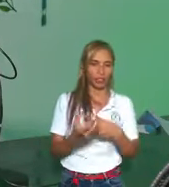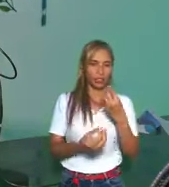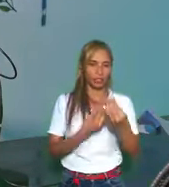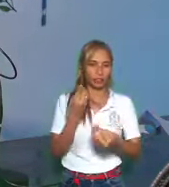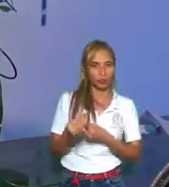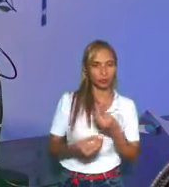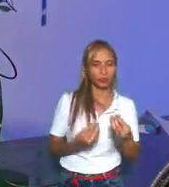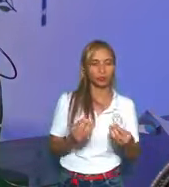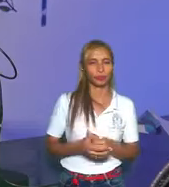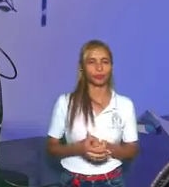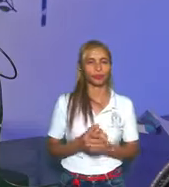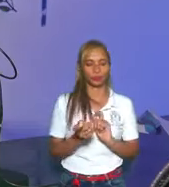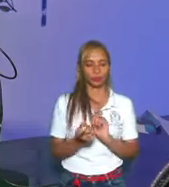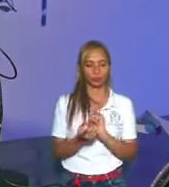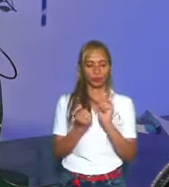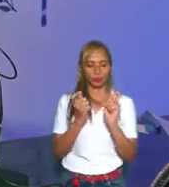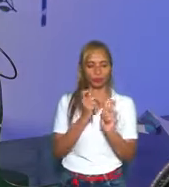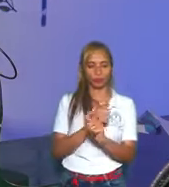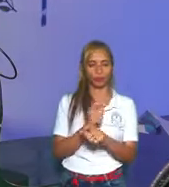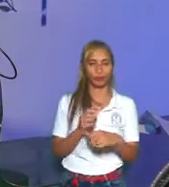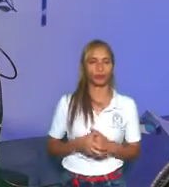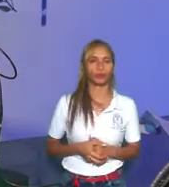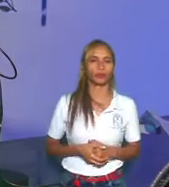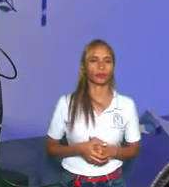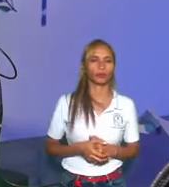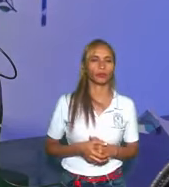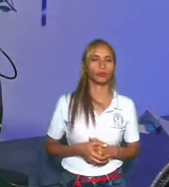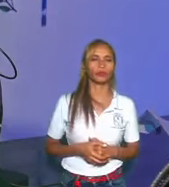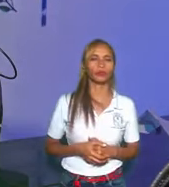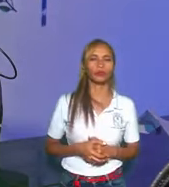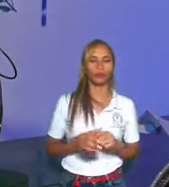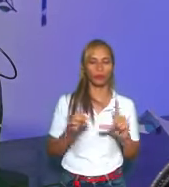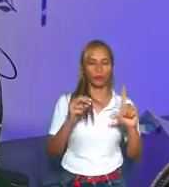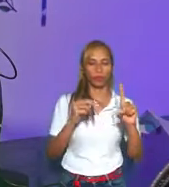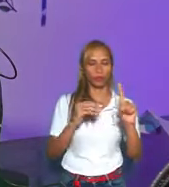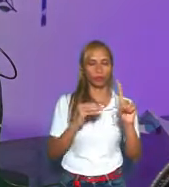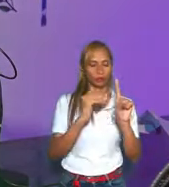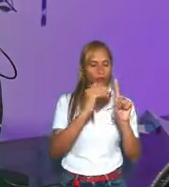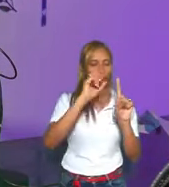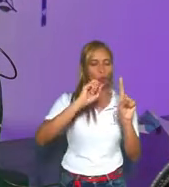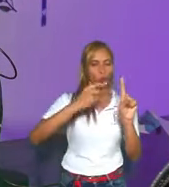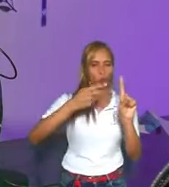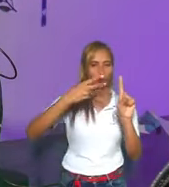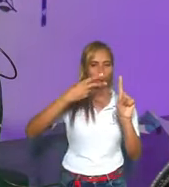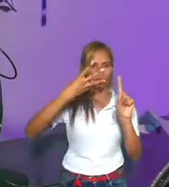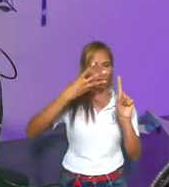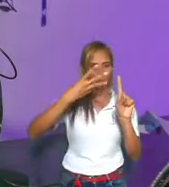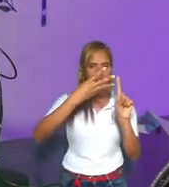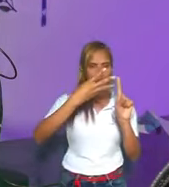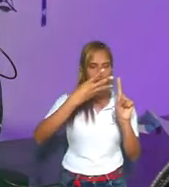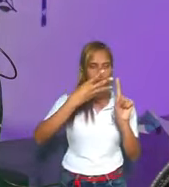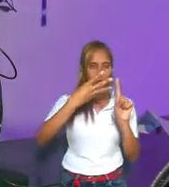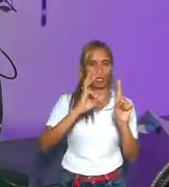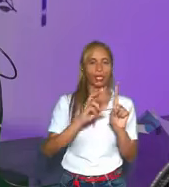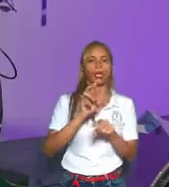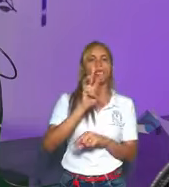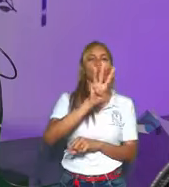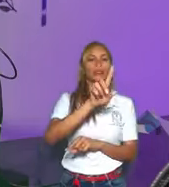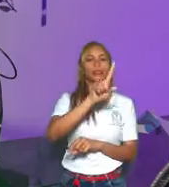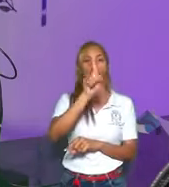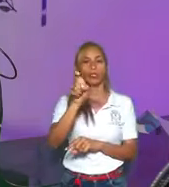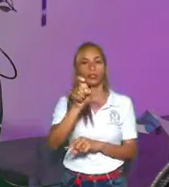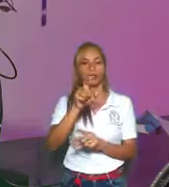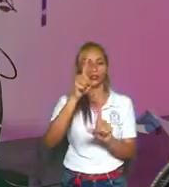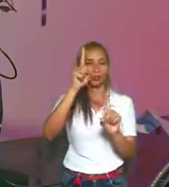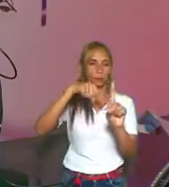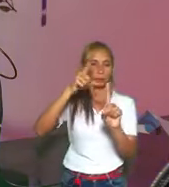del medidor. Tenemos para estrato 1, 2 y 3 hasta la financiación por 36 meses. Para el uso